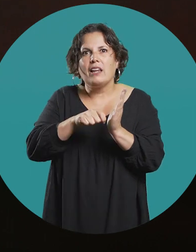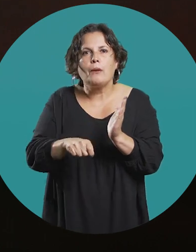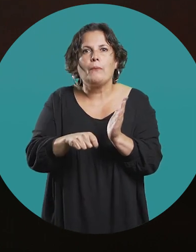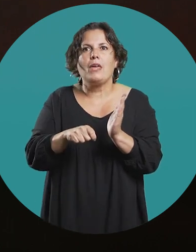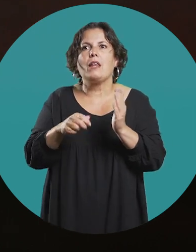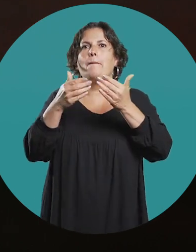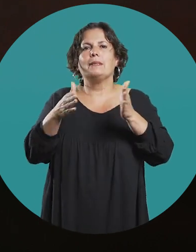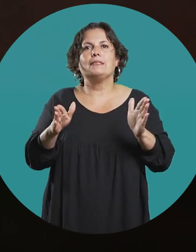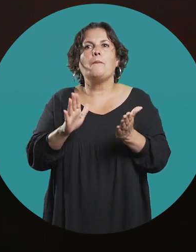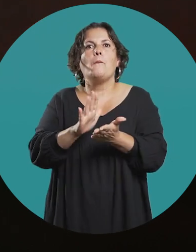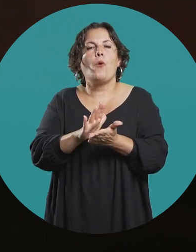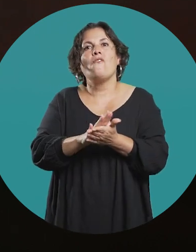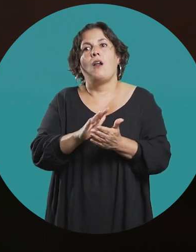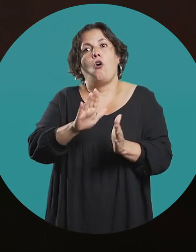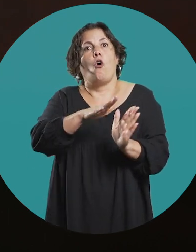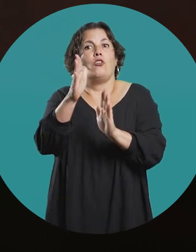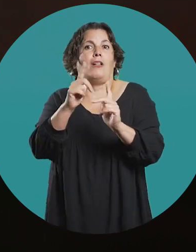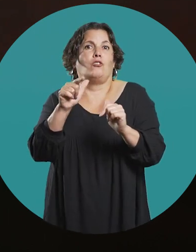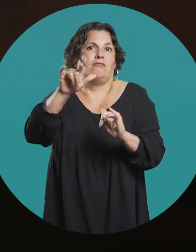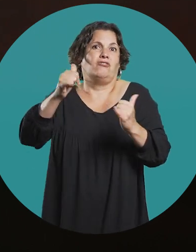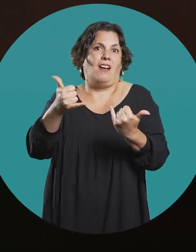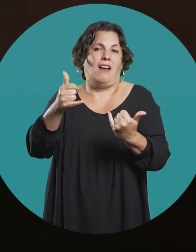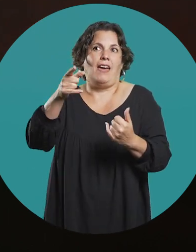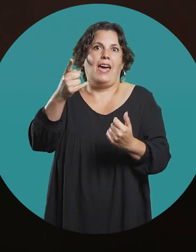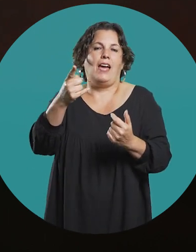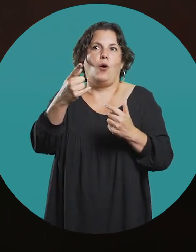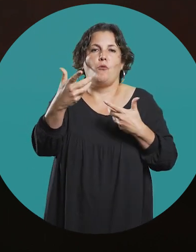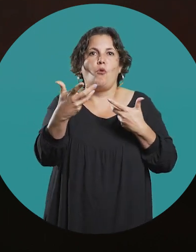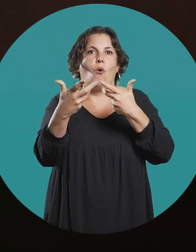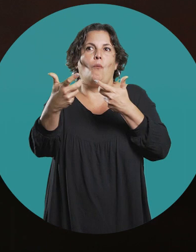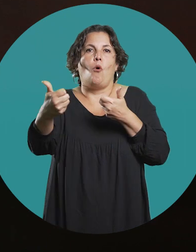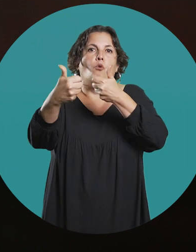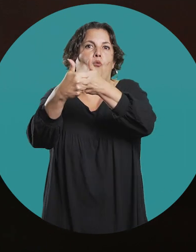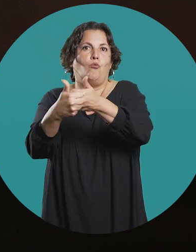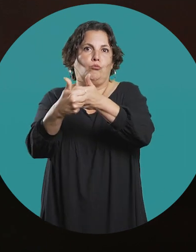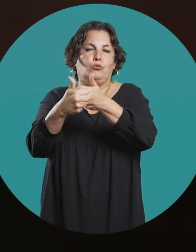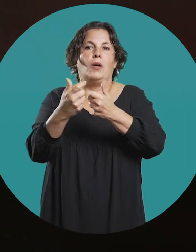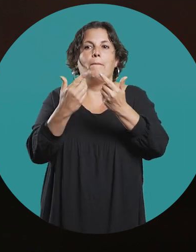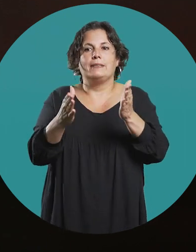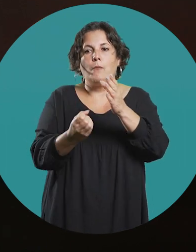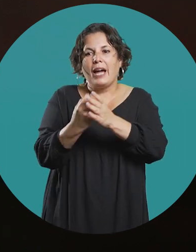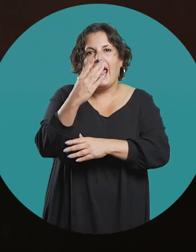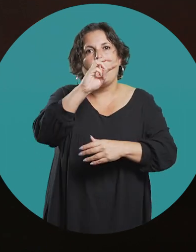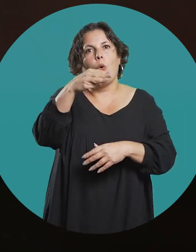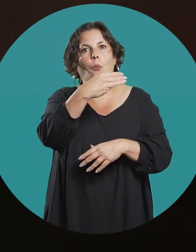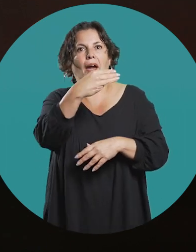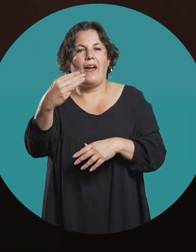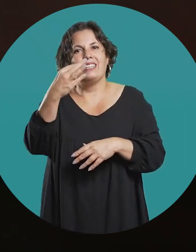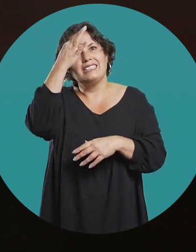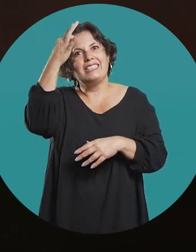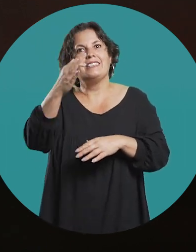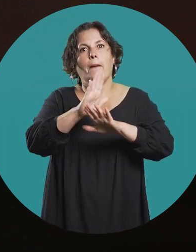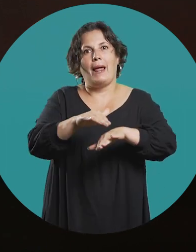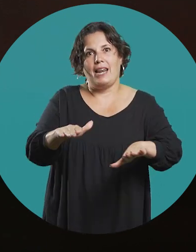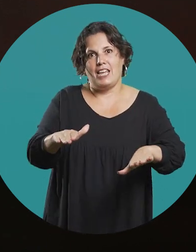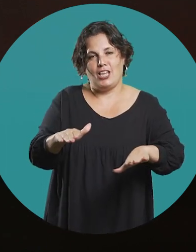escribir, empezamos como a probar otras cosas que él ya venía haciendo, él me sumó a las cosas que venía haciendo, empezamos a crear una página web de ciencia